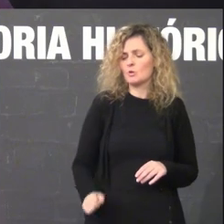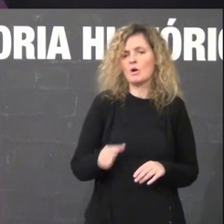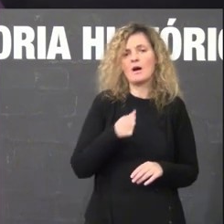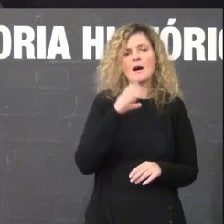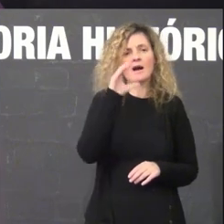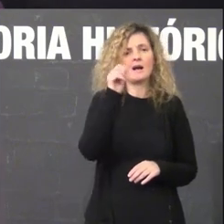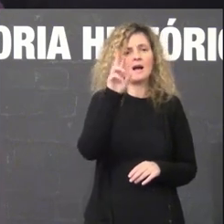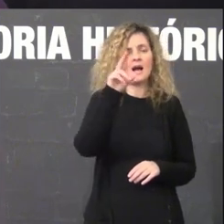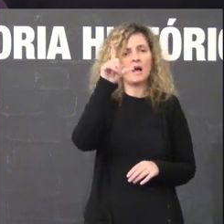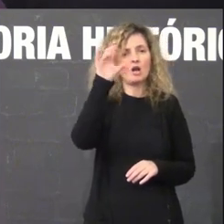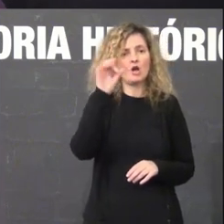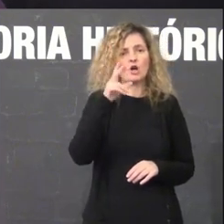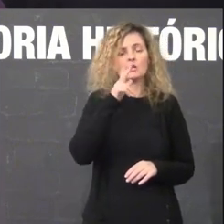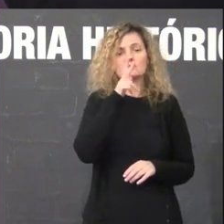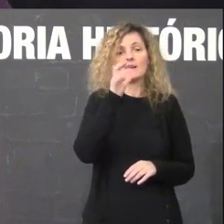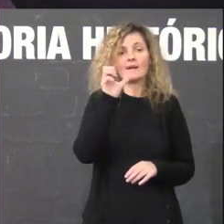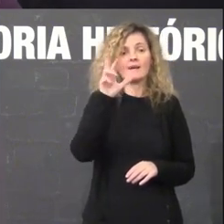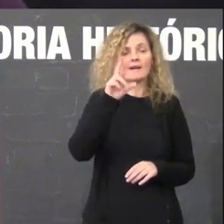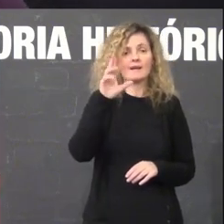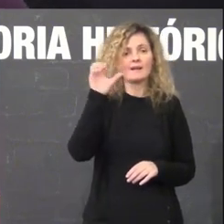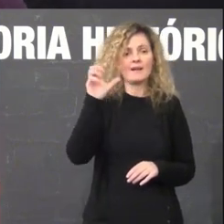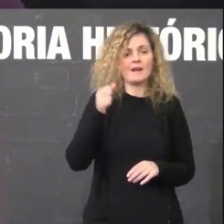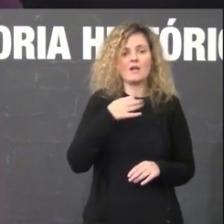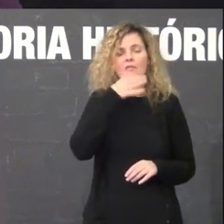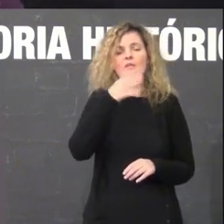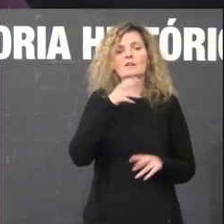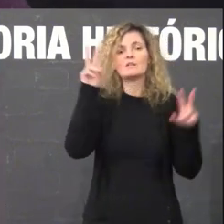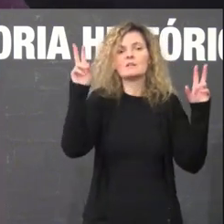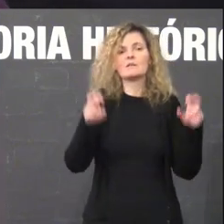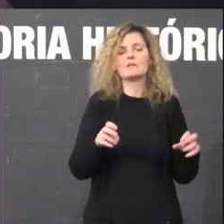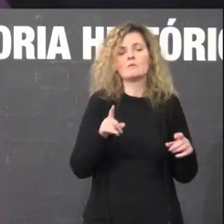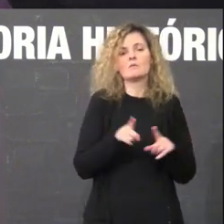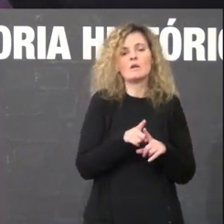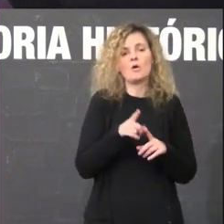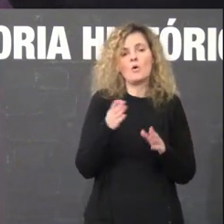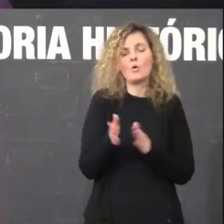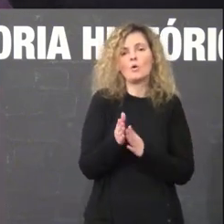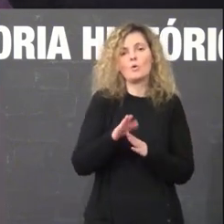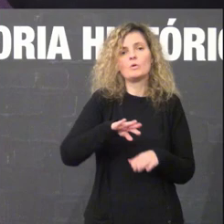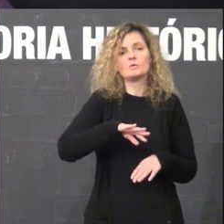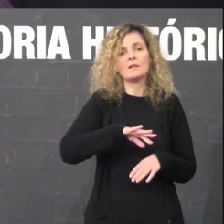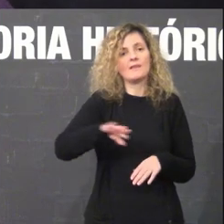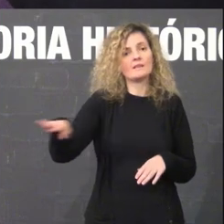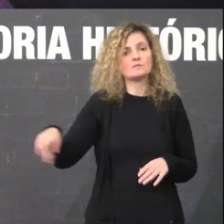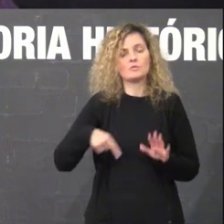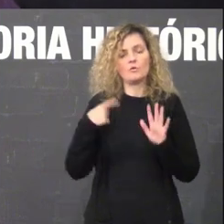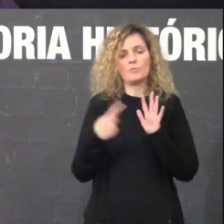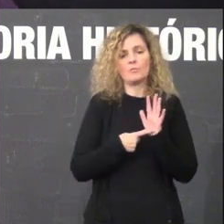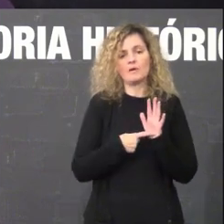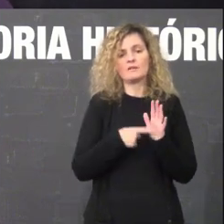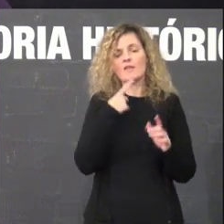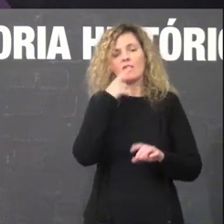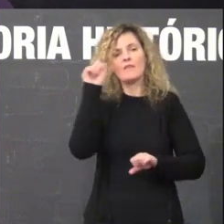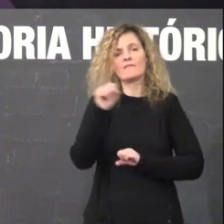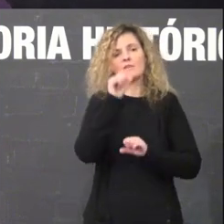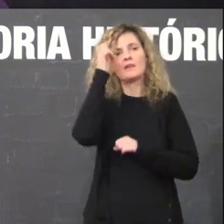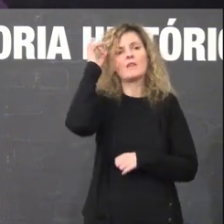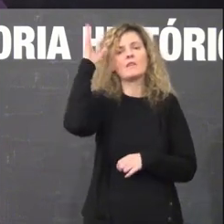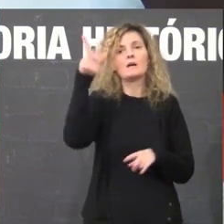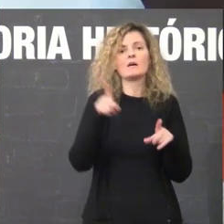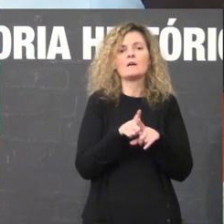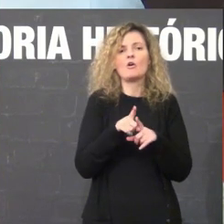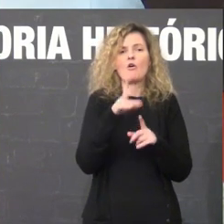Herrera por ejemplo que hace un discurso totalmente ultraderechista todos los días y que defiende unas ideas